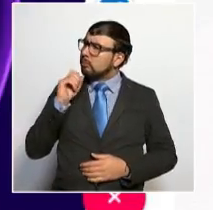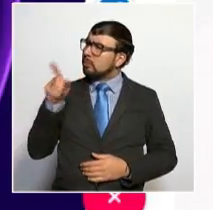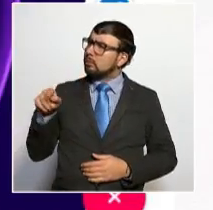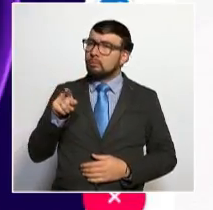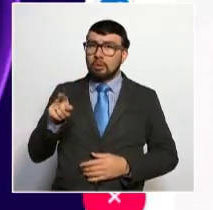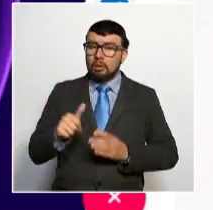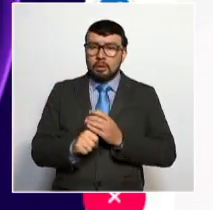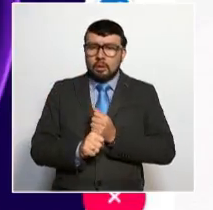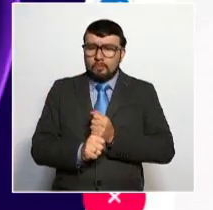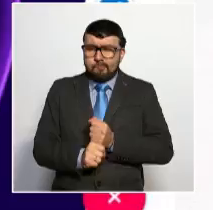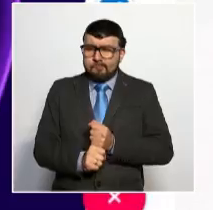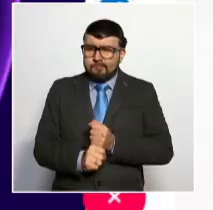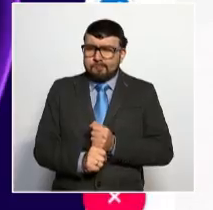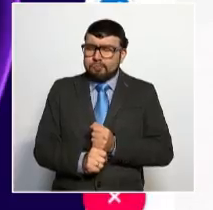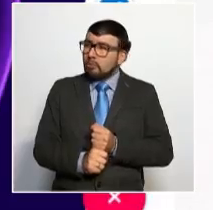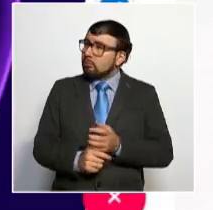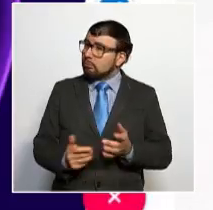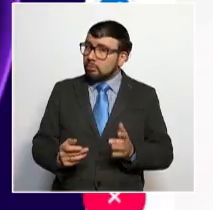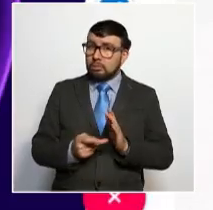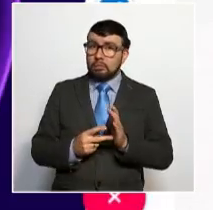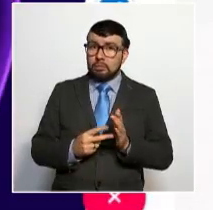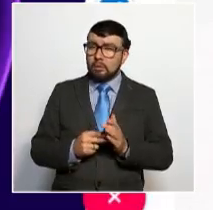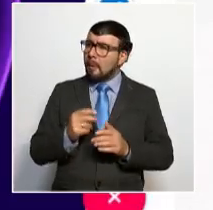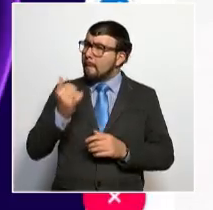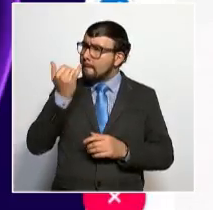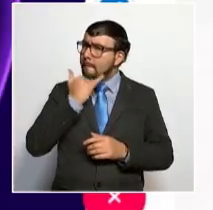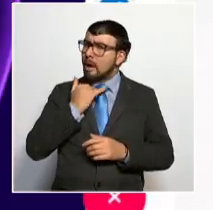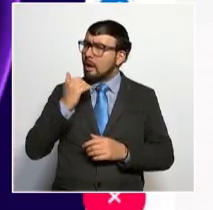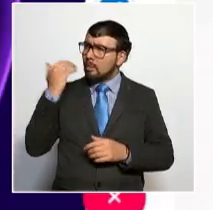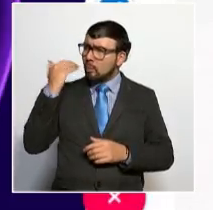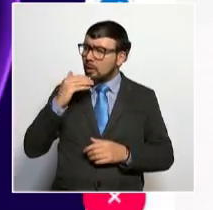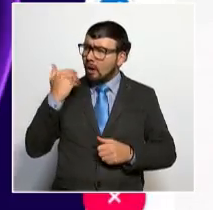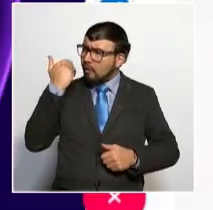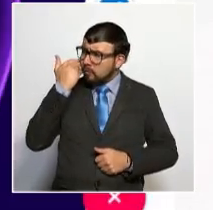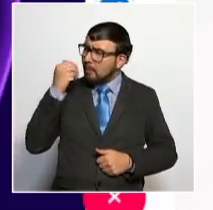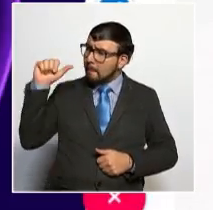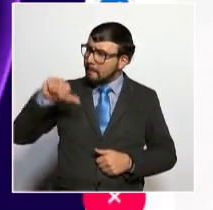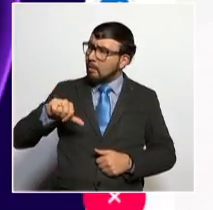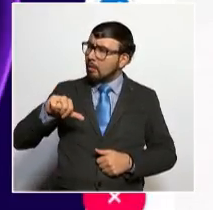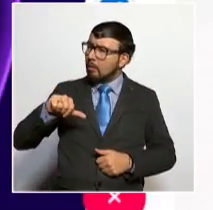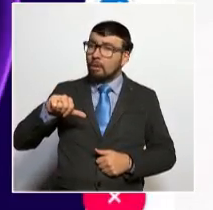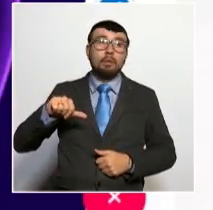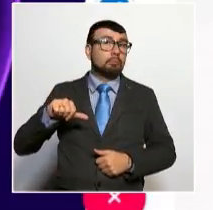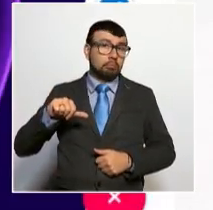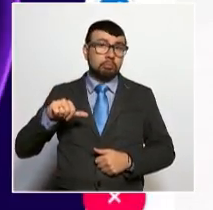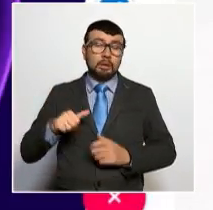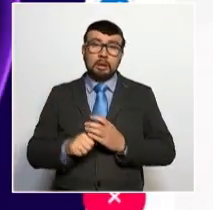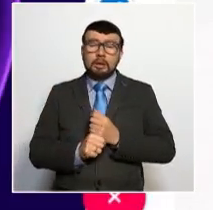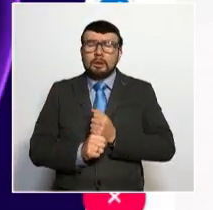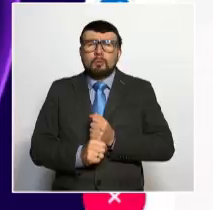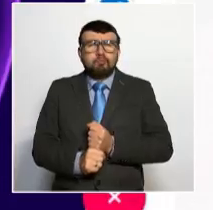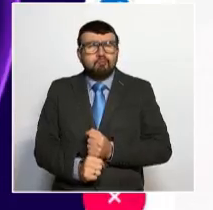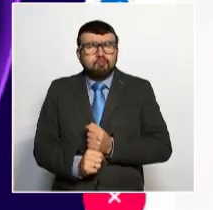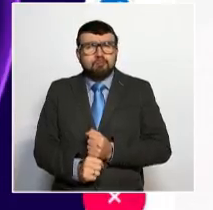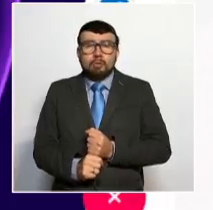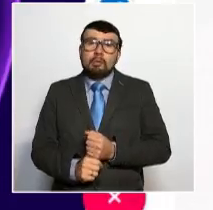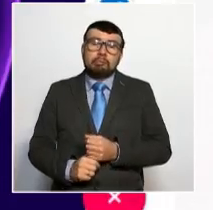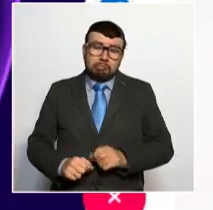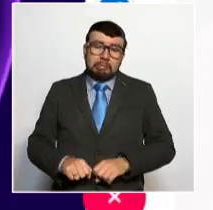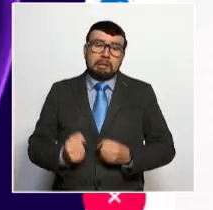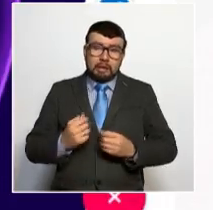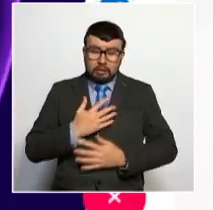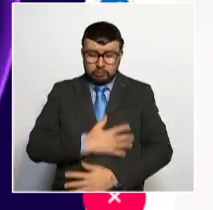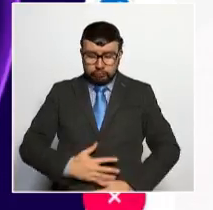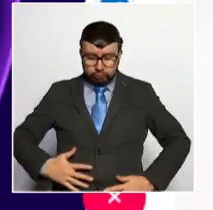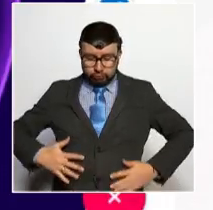es algo perjudicial para las mujeres. Sí, porque el estreñimiento pues va a causar diferentes alteraciones. Entonces